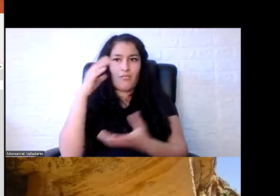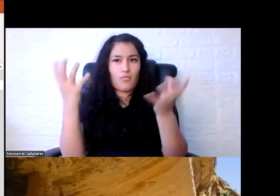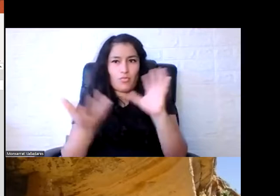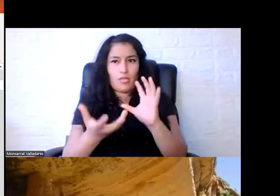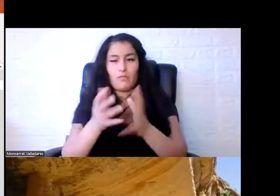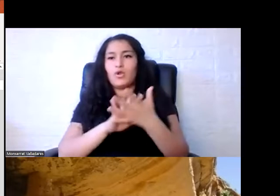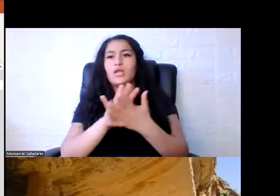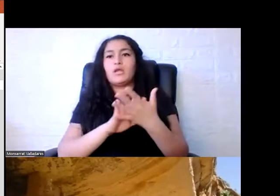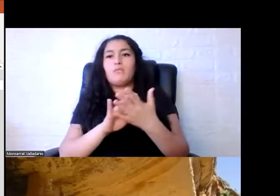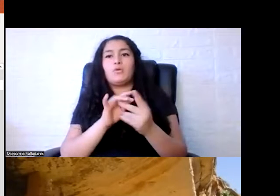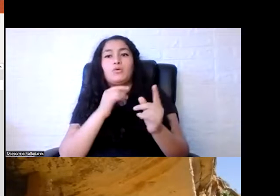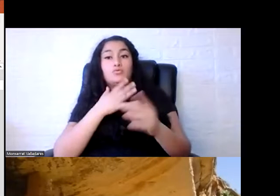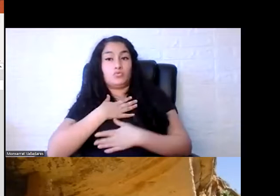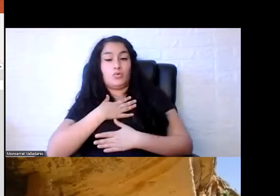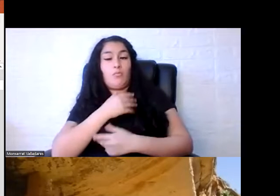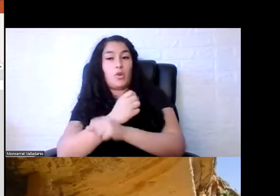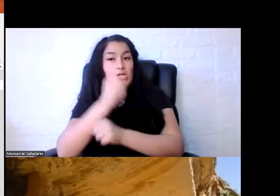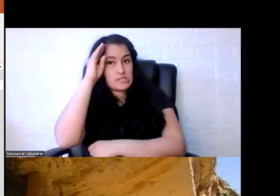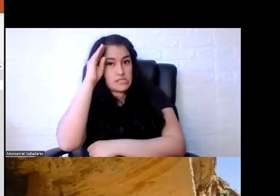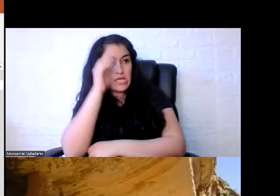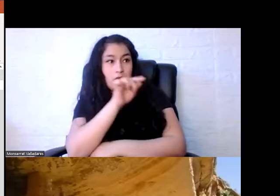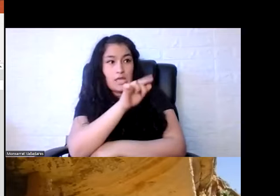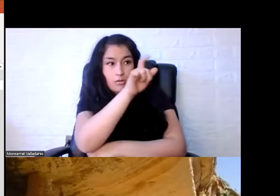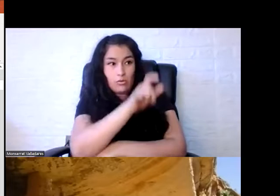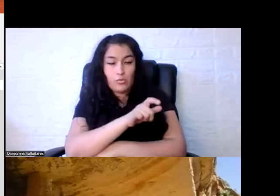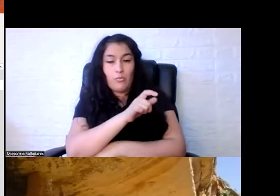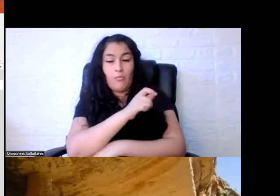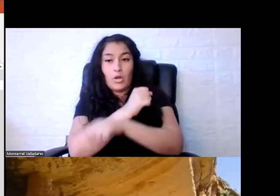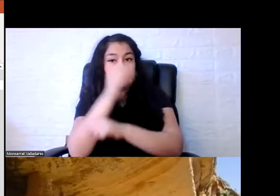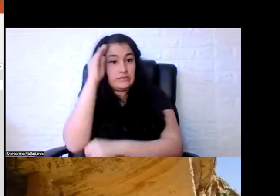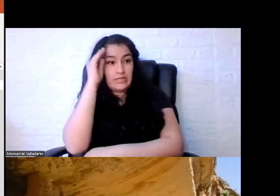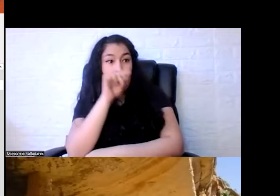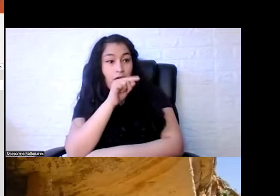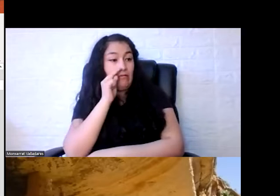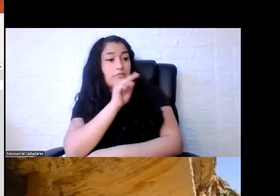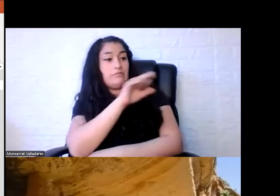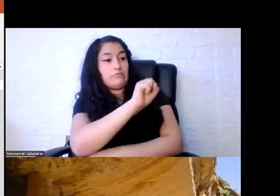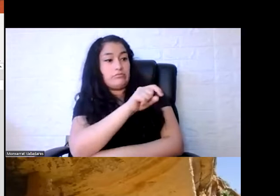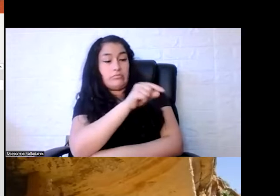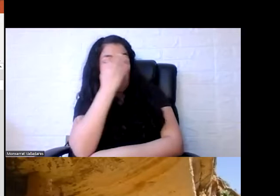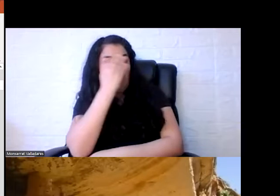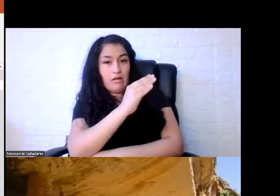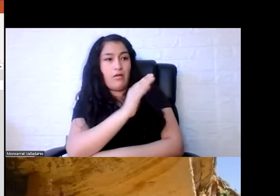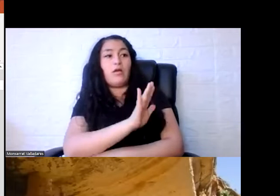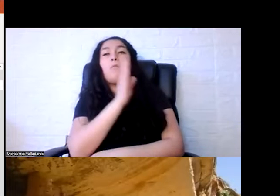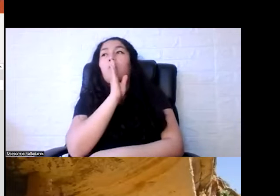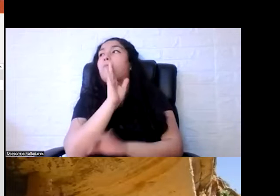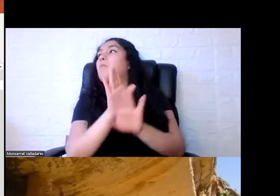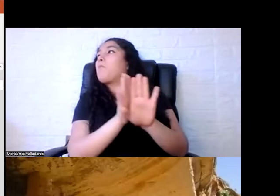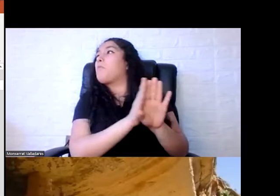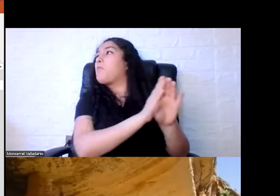sí. Y por otra parte, y esta cuestión es interesante para este